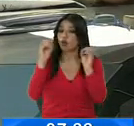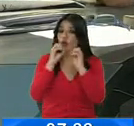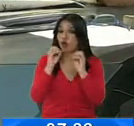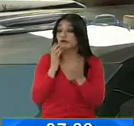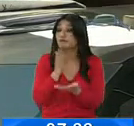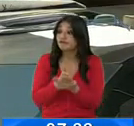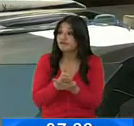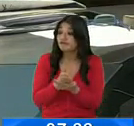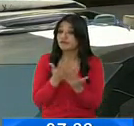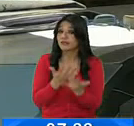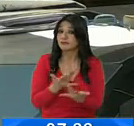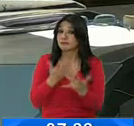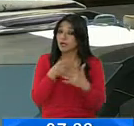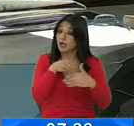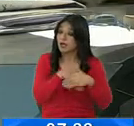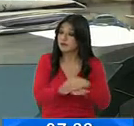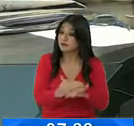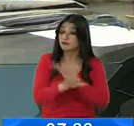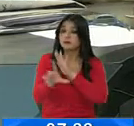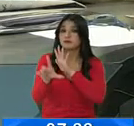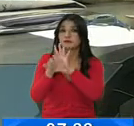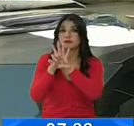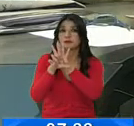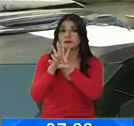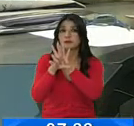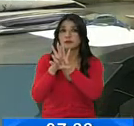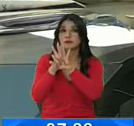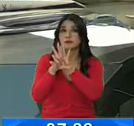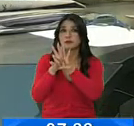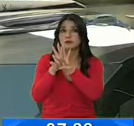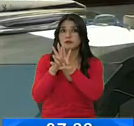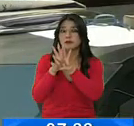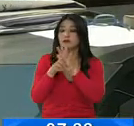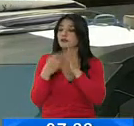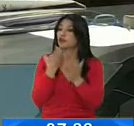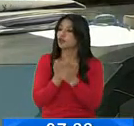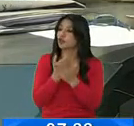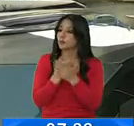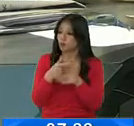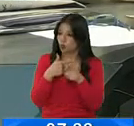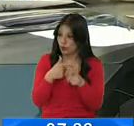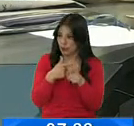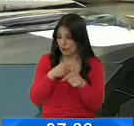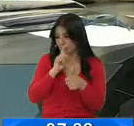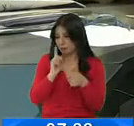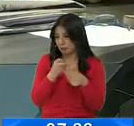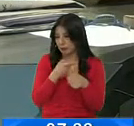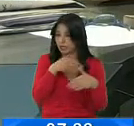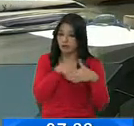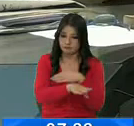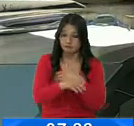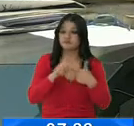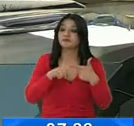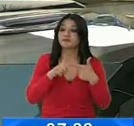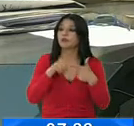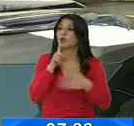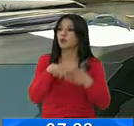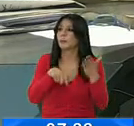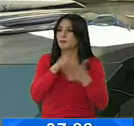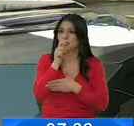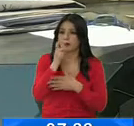suspenso se archiva la ley de urgente materia económica la primera no se aprueba el